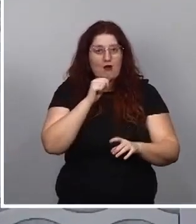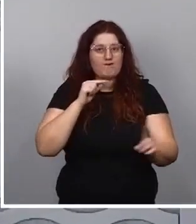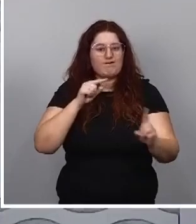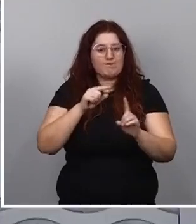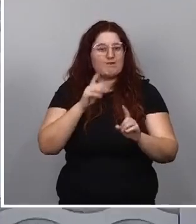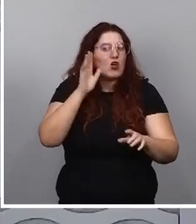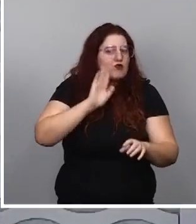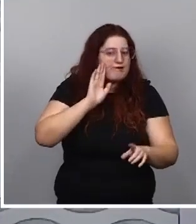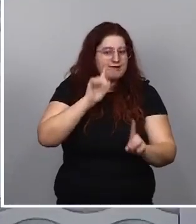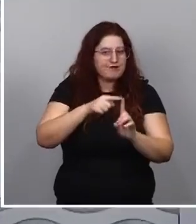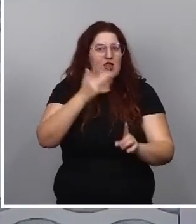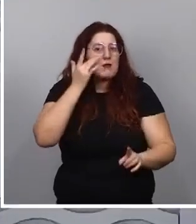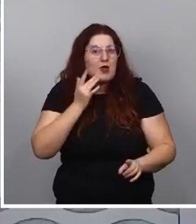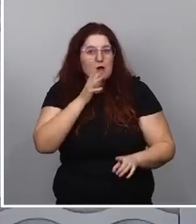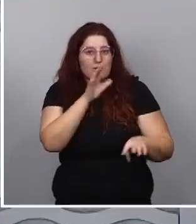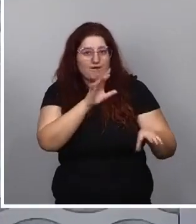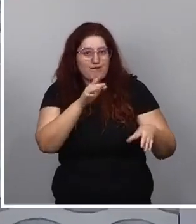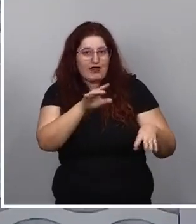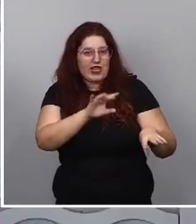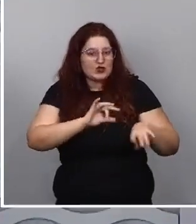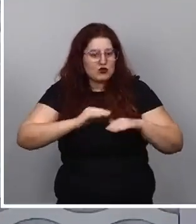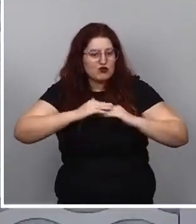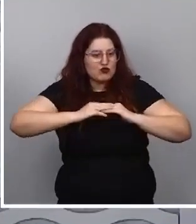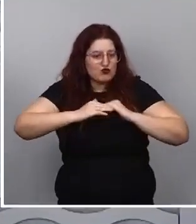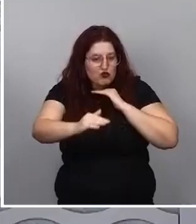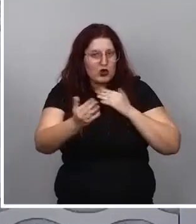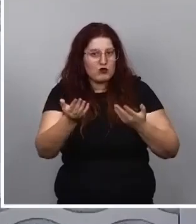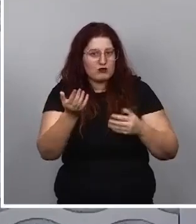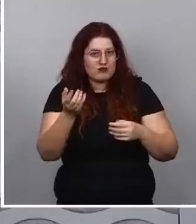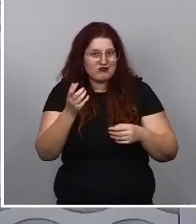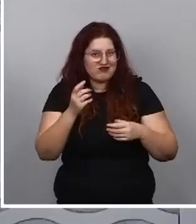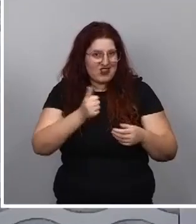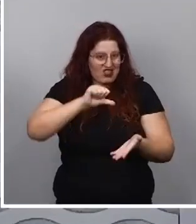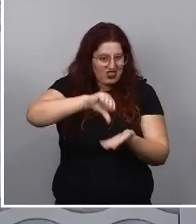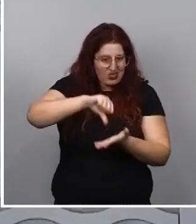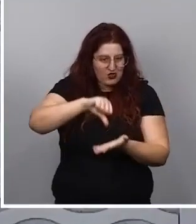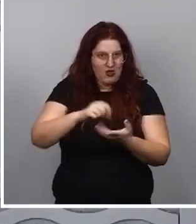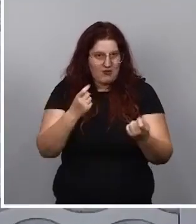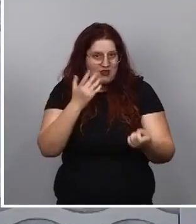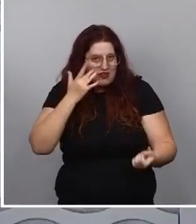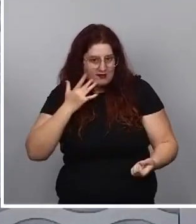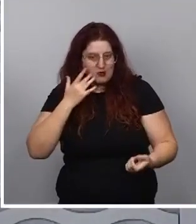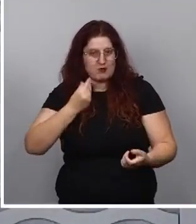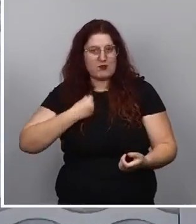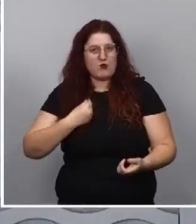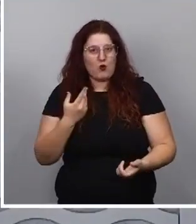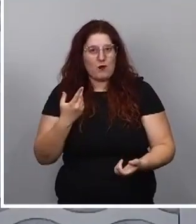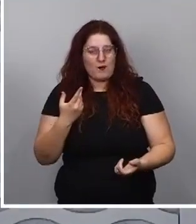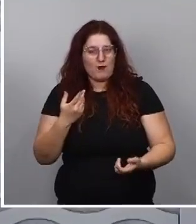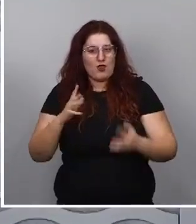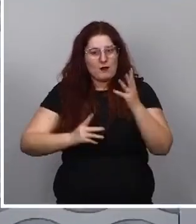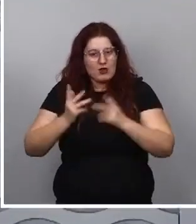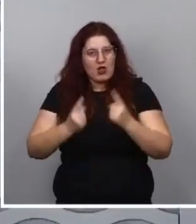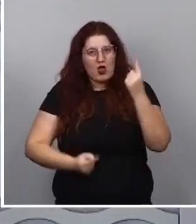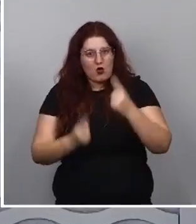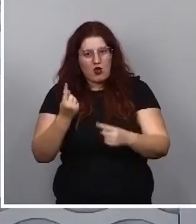usos de suelos urbanos que necesitaba contar con un respaldo por parte de alguna administración